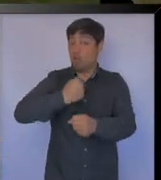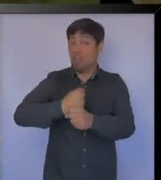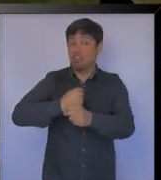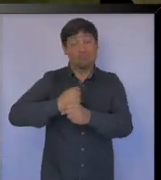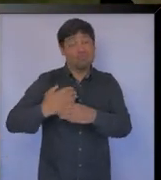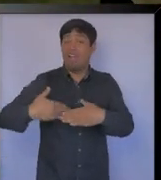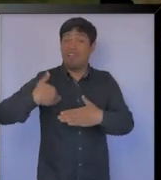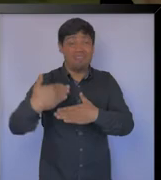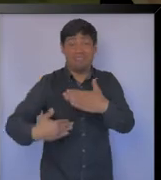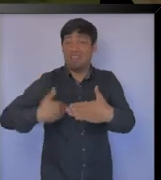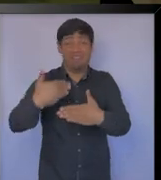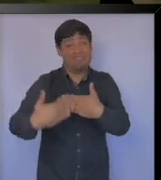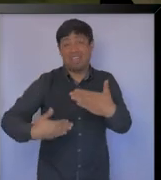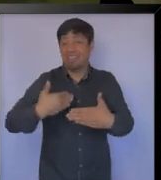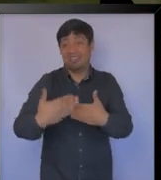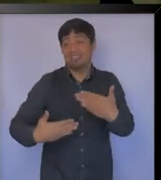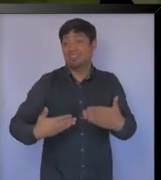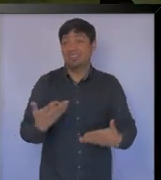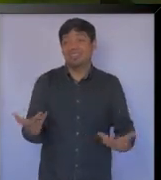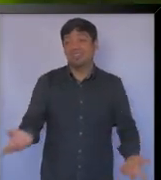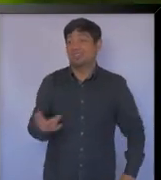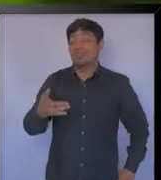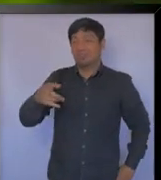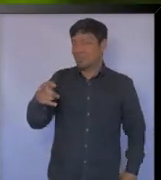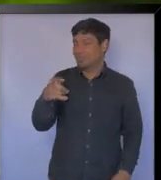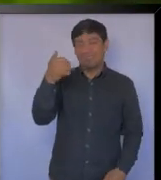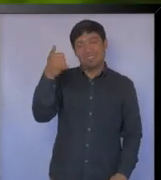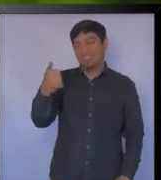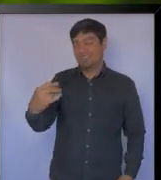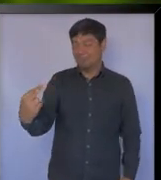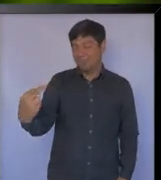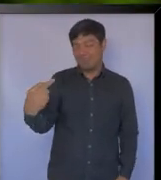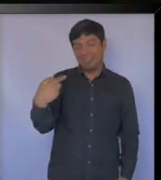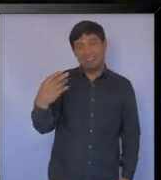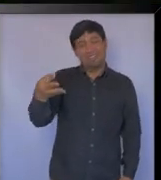Pasa para ti, yo soy tu niña.